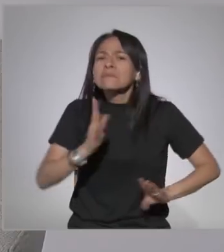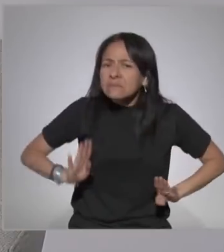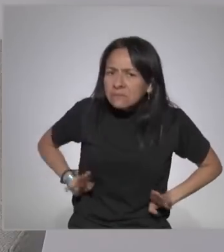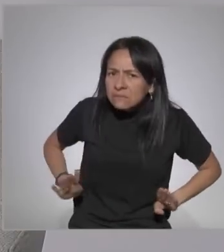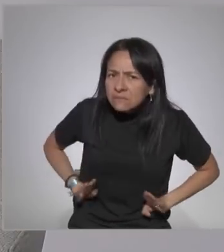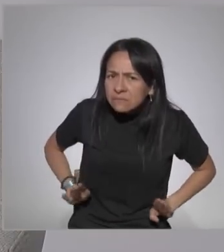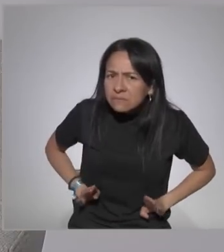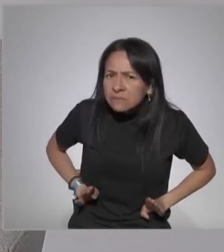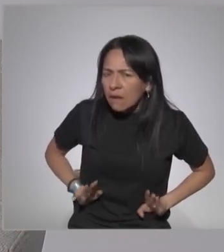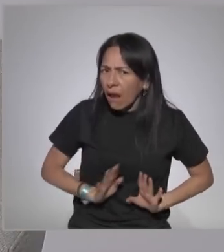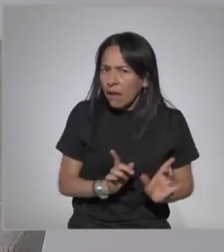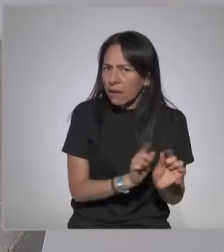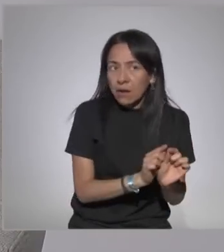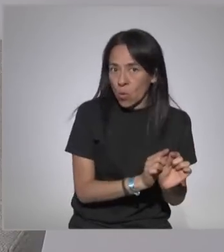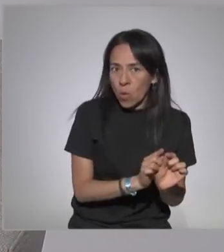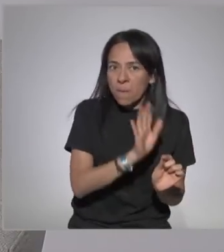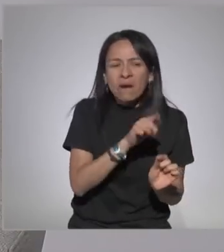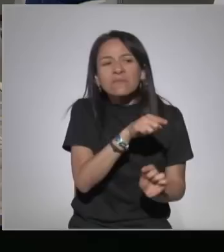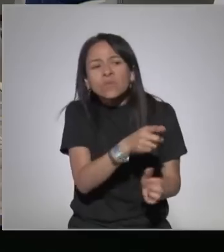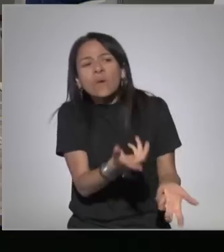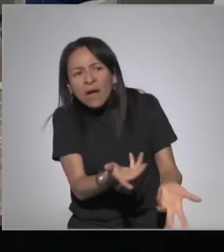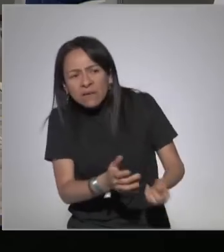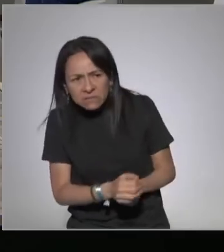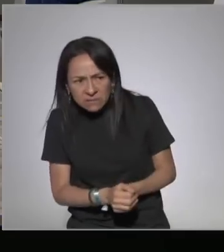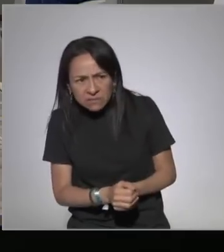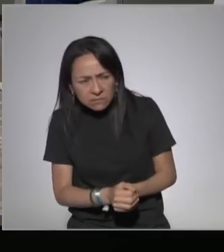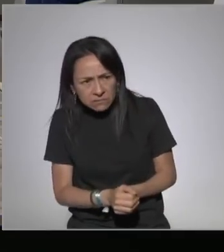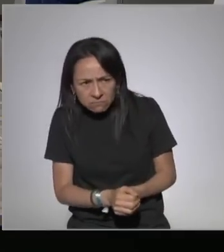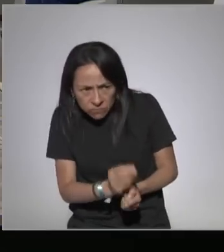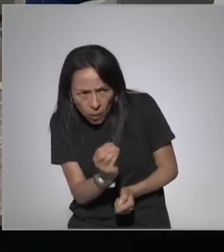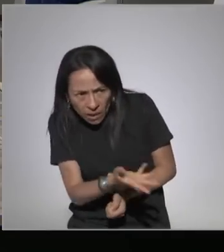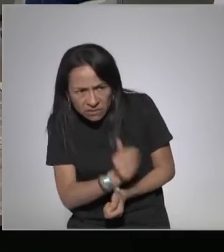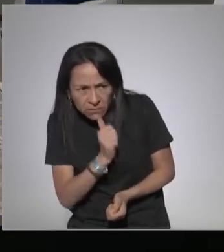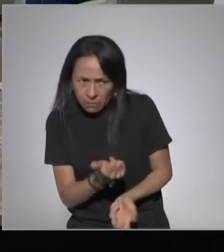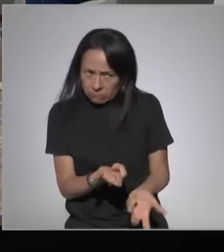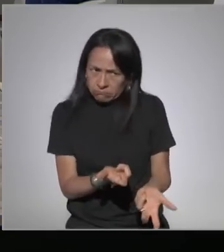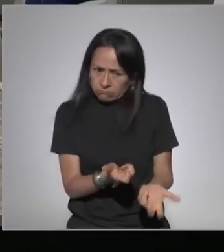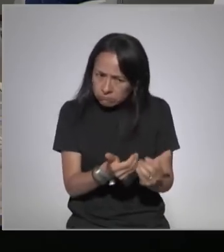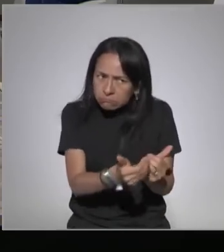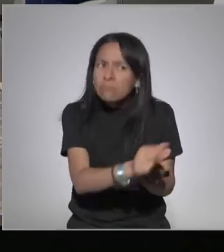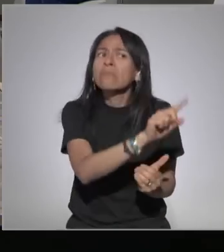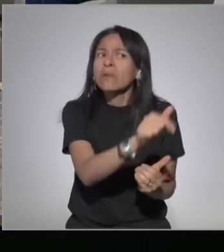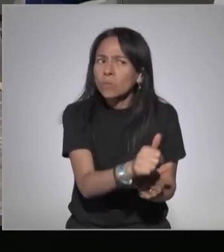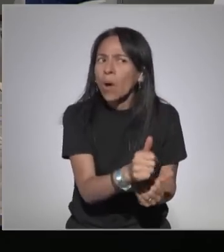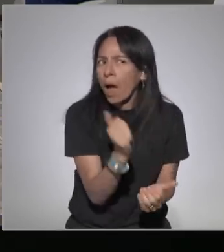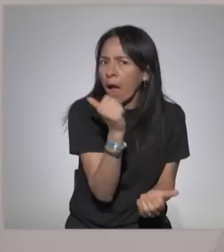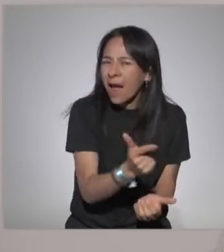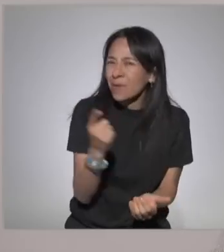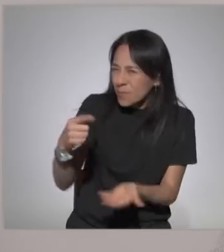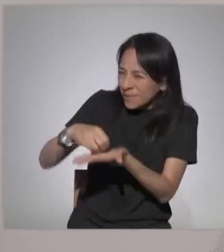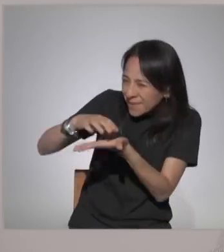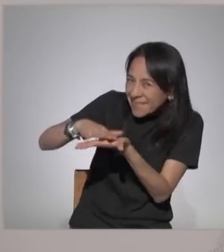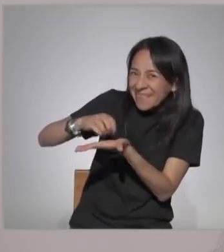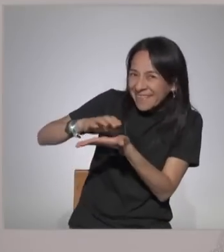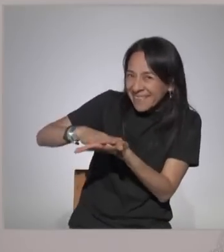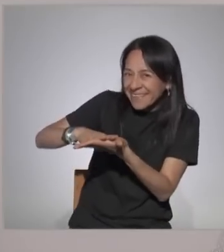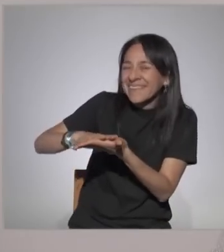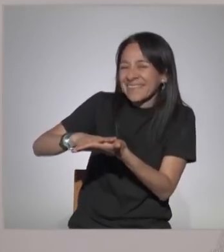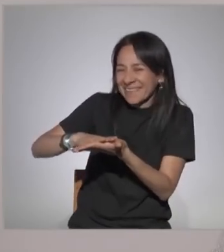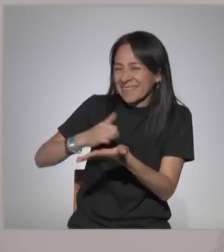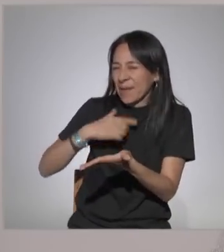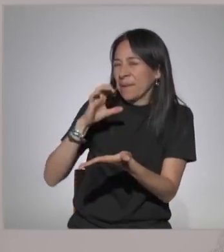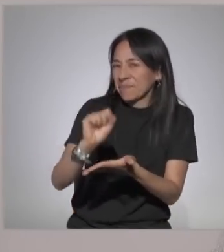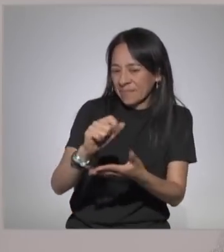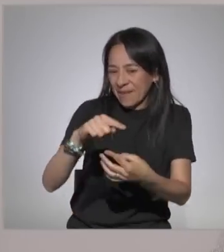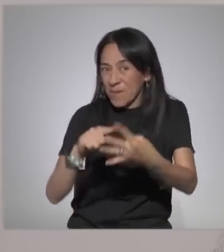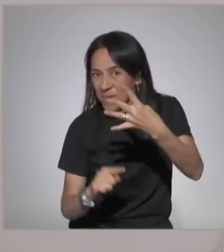qué va a pasar con tu vida, ¿no? ¿Qué vas a hacer? ¿Por qué no estás ocupado? Sí, muchas gracias, Javi. Pues mira, anoté justo los 4 que leíste y vamos a darle respuesta a cada uno porque